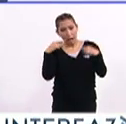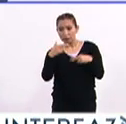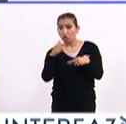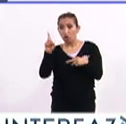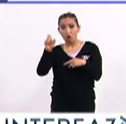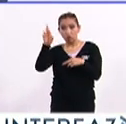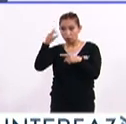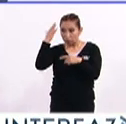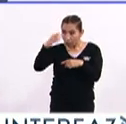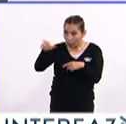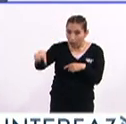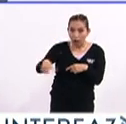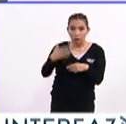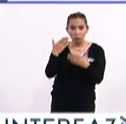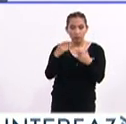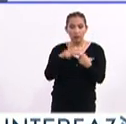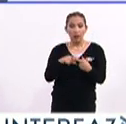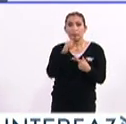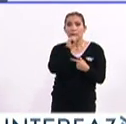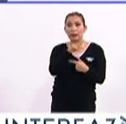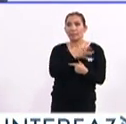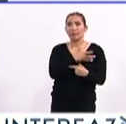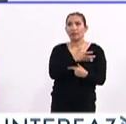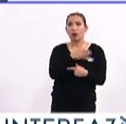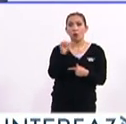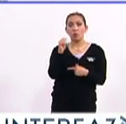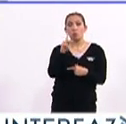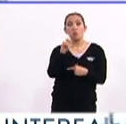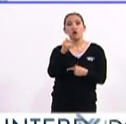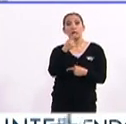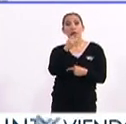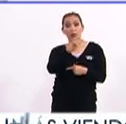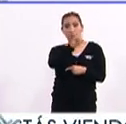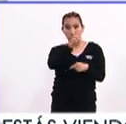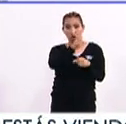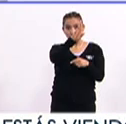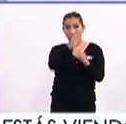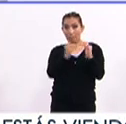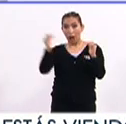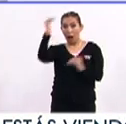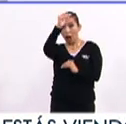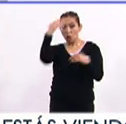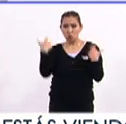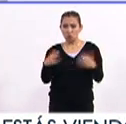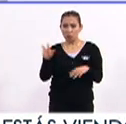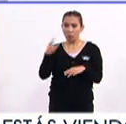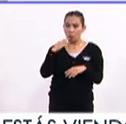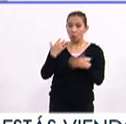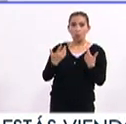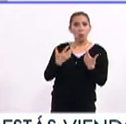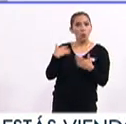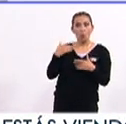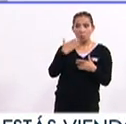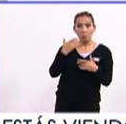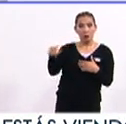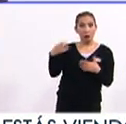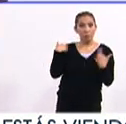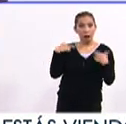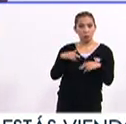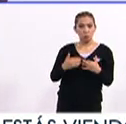eran doctores, incluso tenían un posgrado después del doctorado. Fue como muy alucinante para mí esa